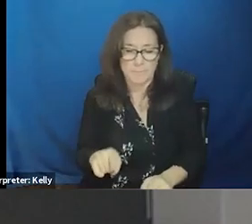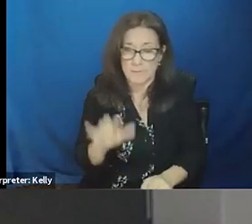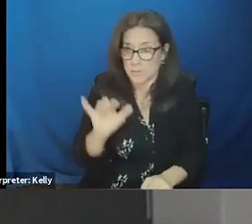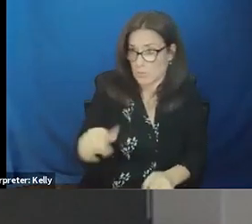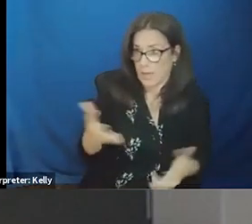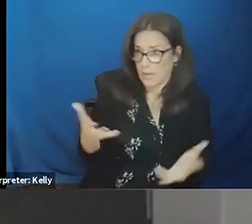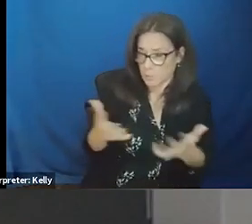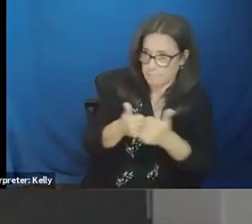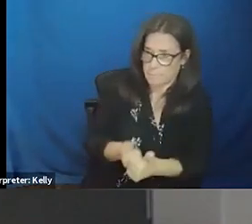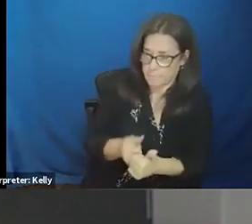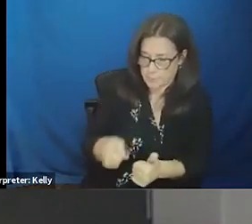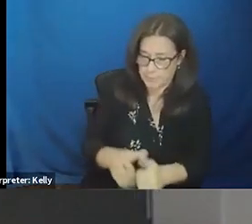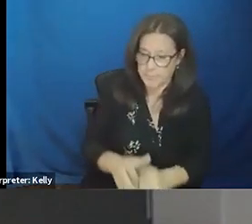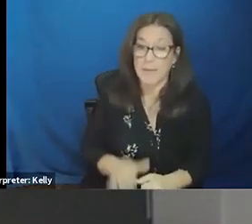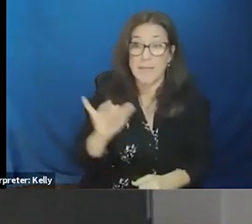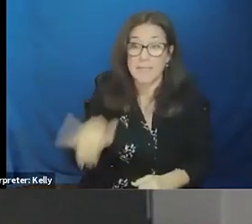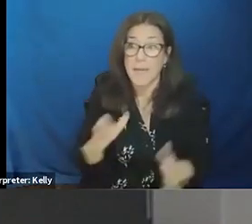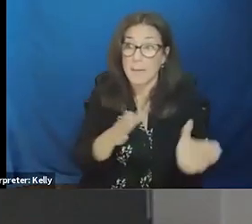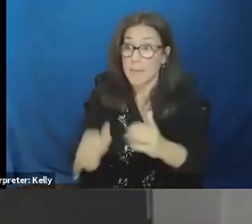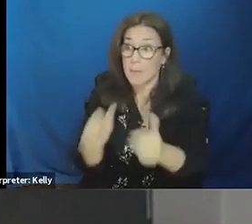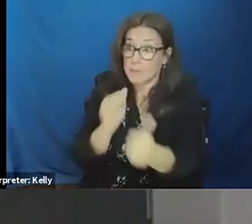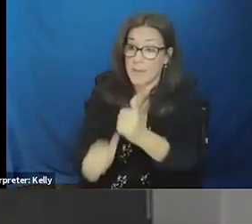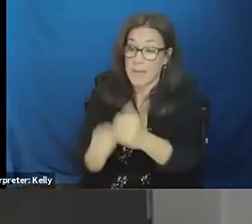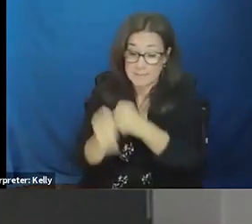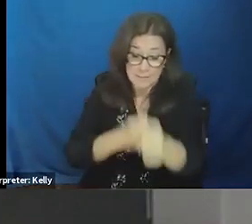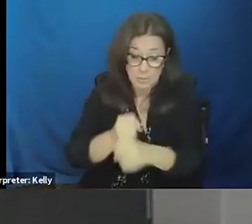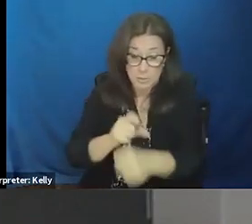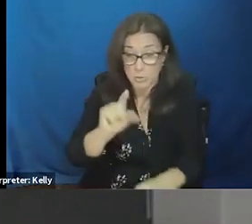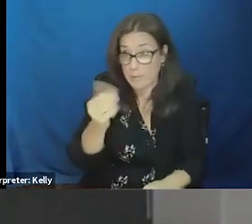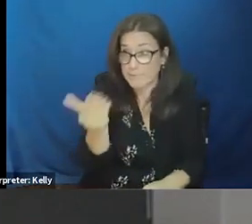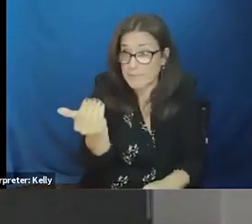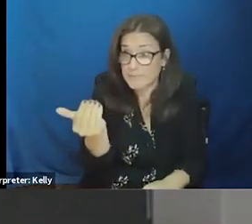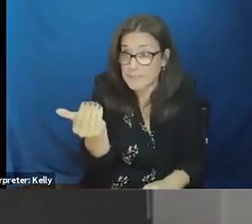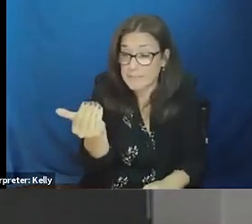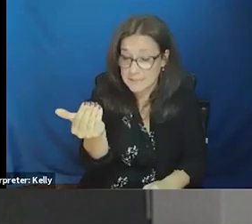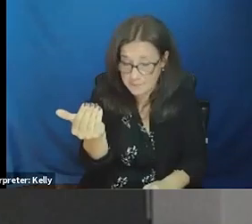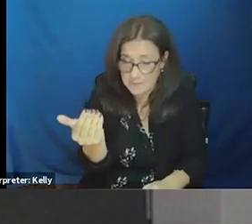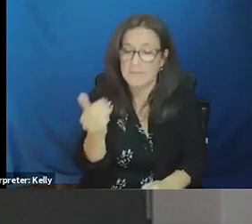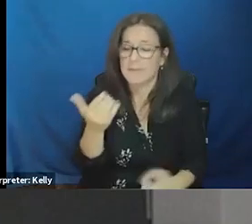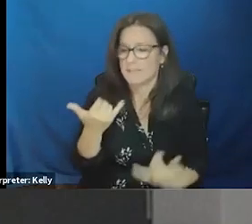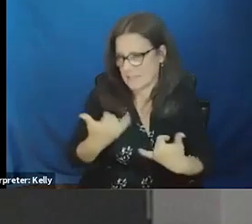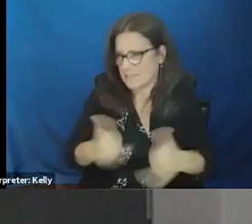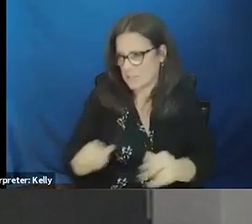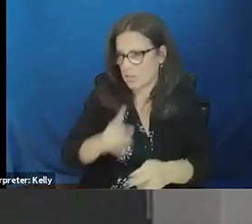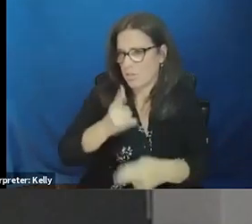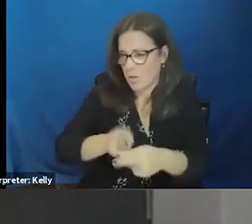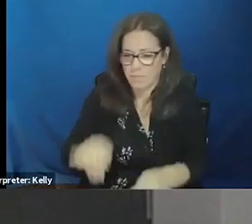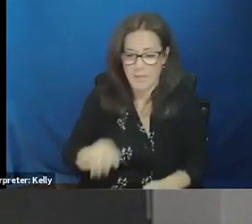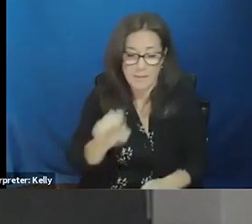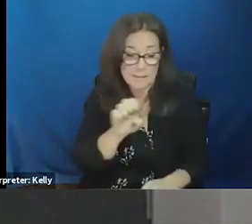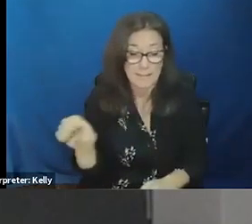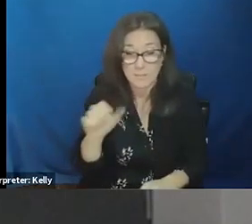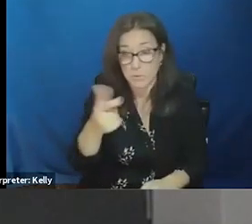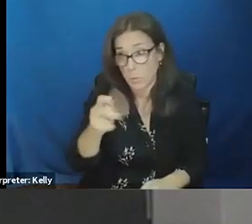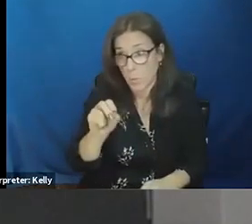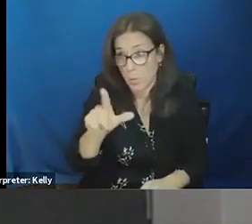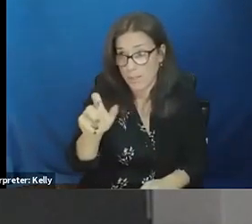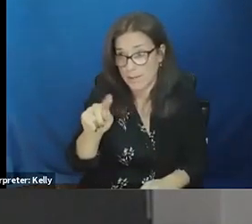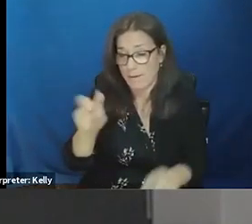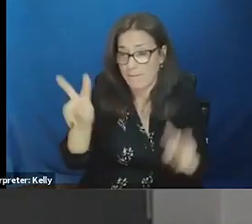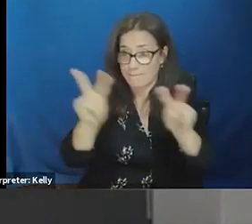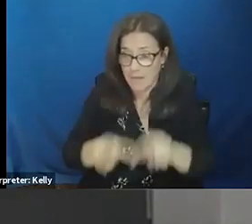y que se determinó como un área que se debe desarrollar y eso es lo que estamos haciendo y ese plan fue aprobado en el 2015 y